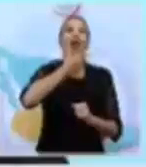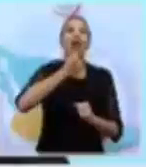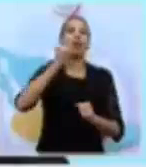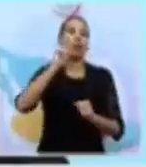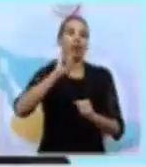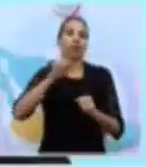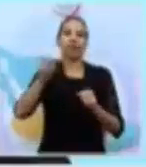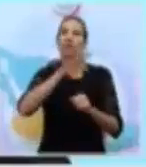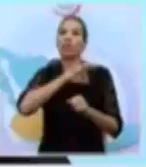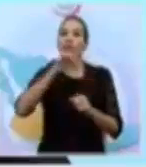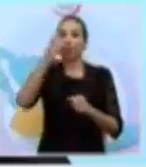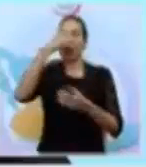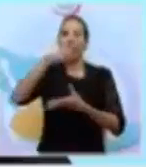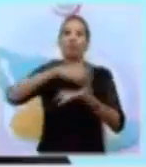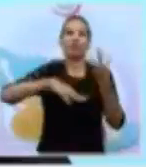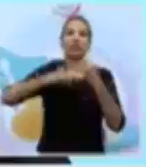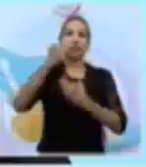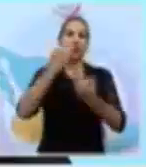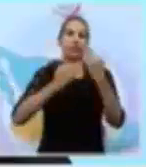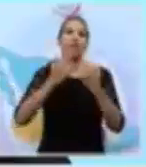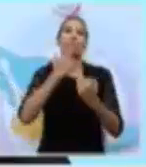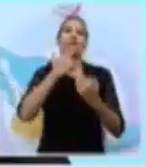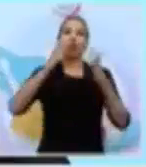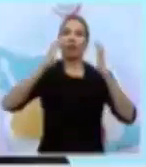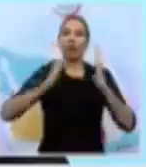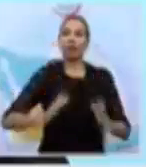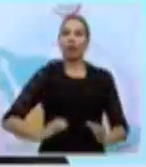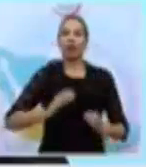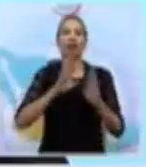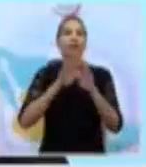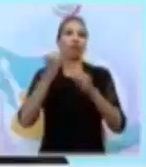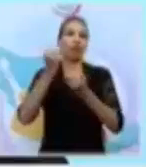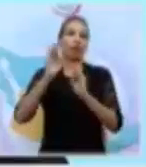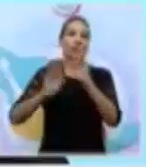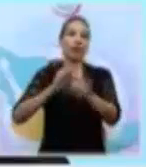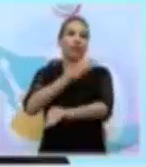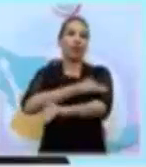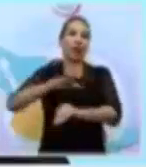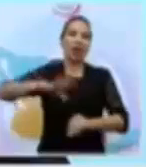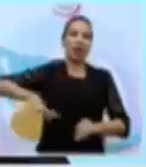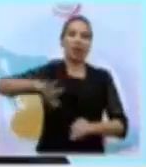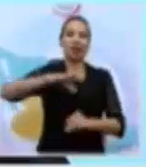poder proveer para sí mismo y proveer para sus familias y para sus